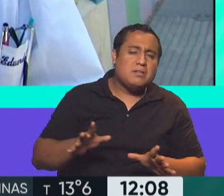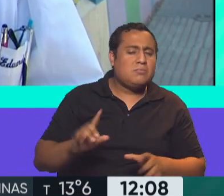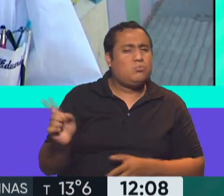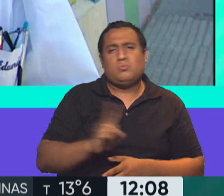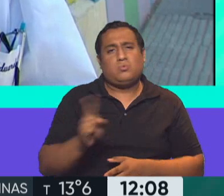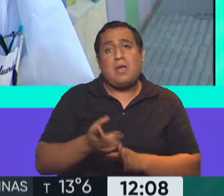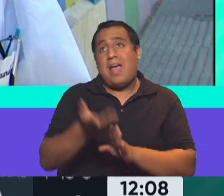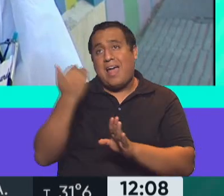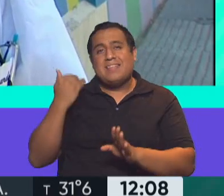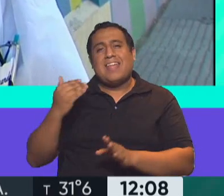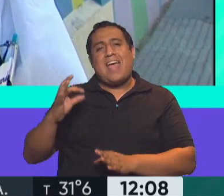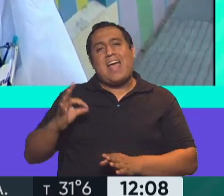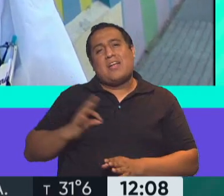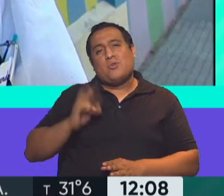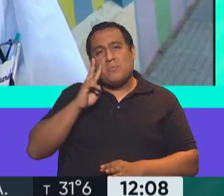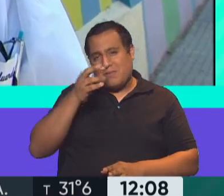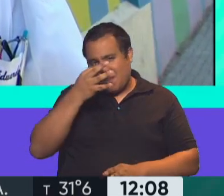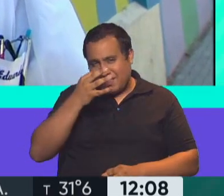de la pandemia en marzo de 2020.